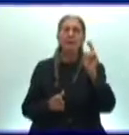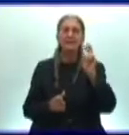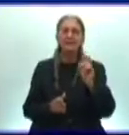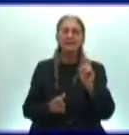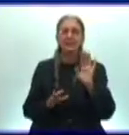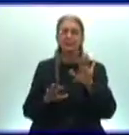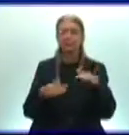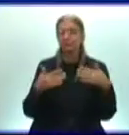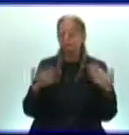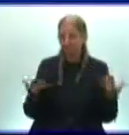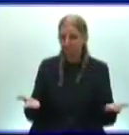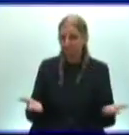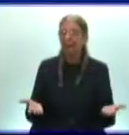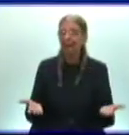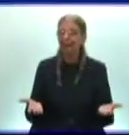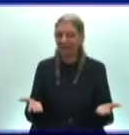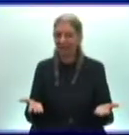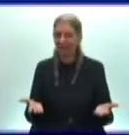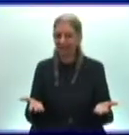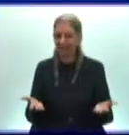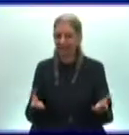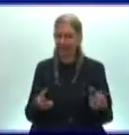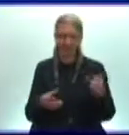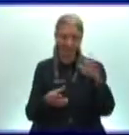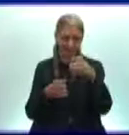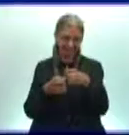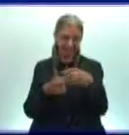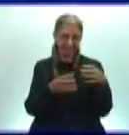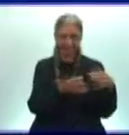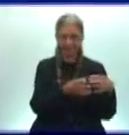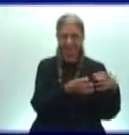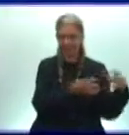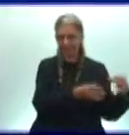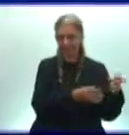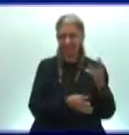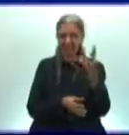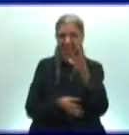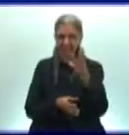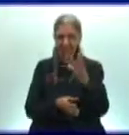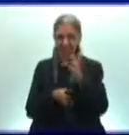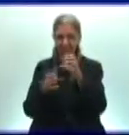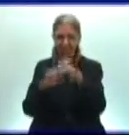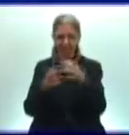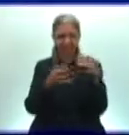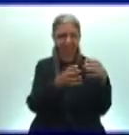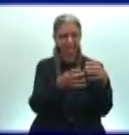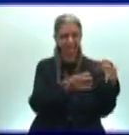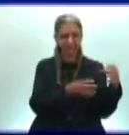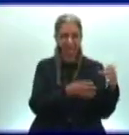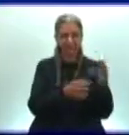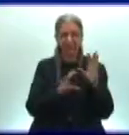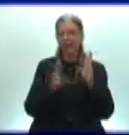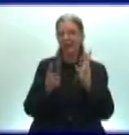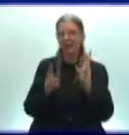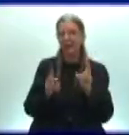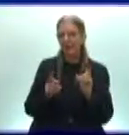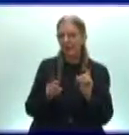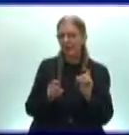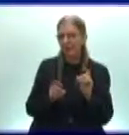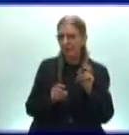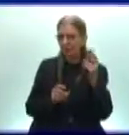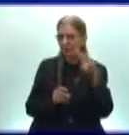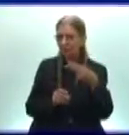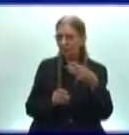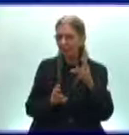ejemplo. Aquí les aparecen 3 núcleos de átomos del elemento químico oxígeno. Observen la cantidad de